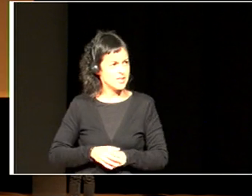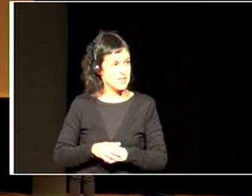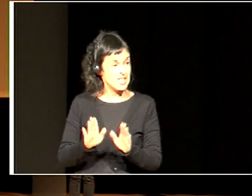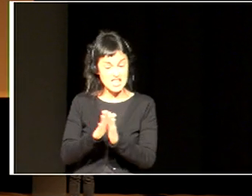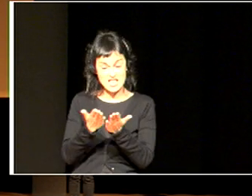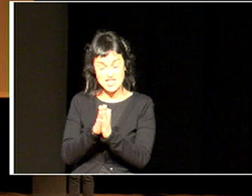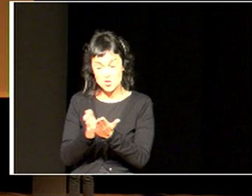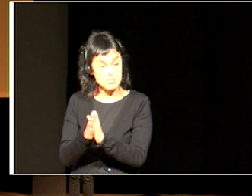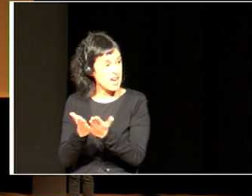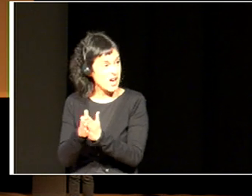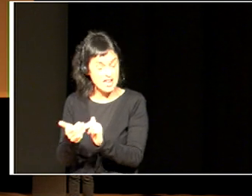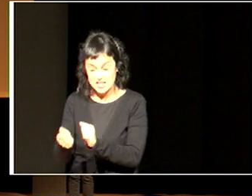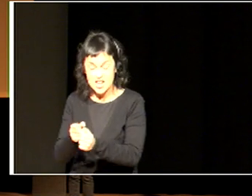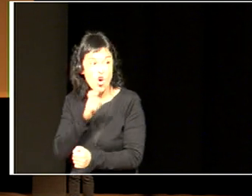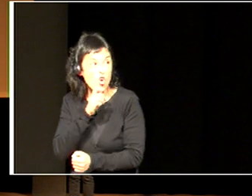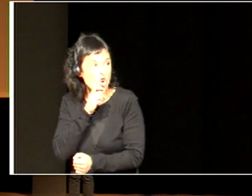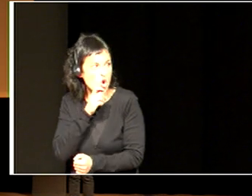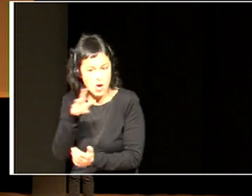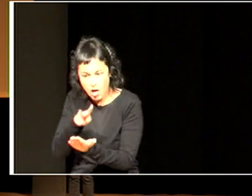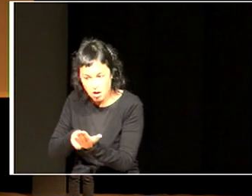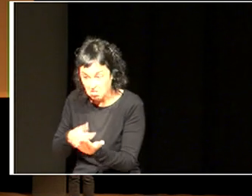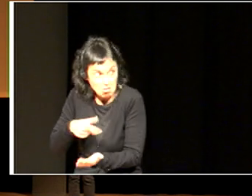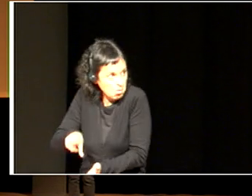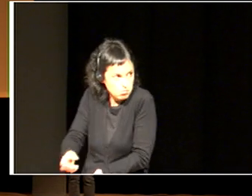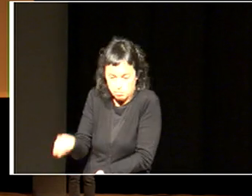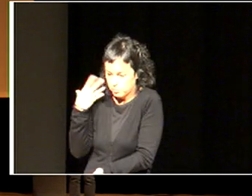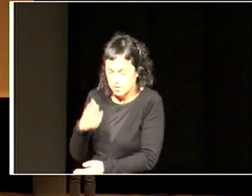los videojuegos cosa que yo soy incapaz de comprender